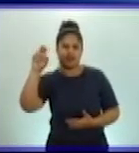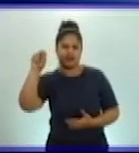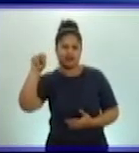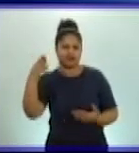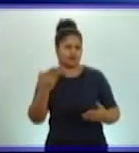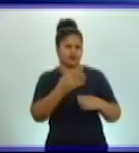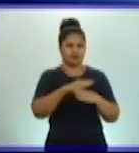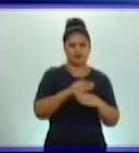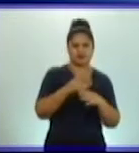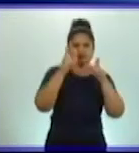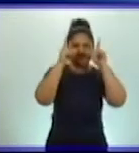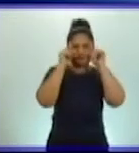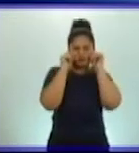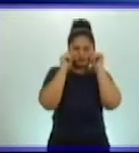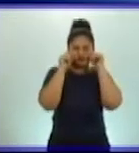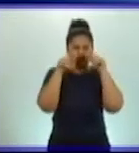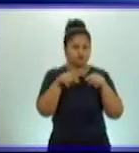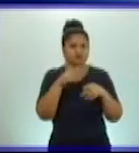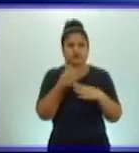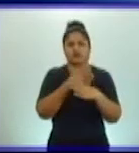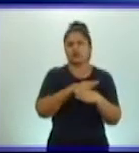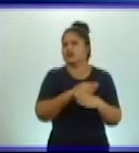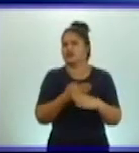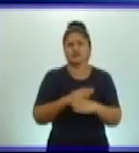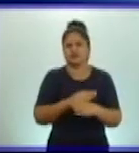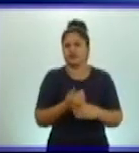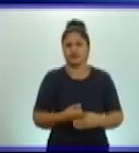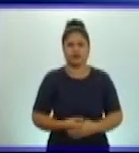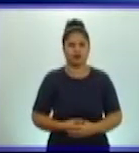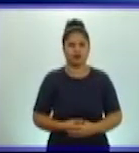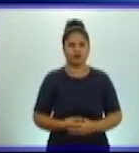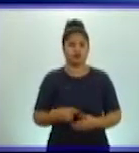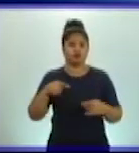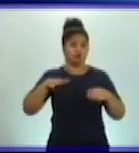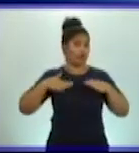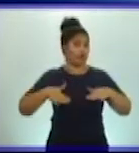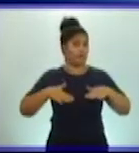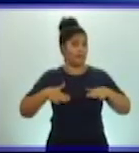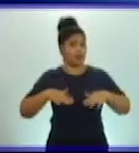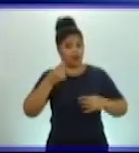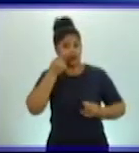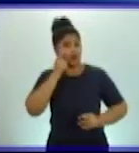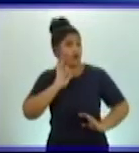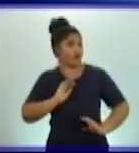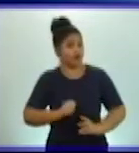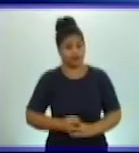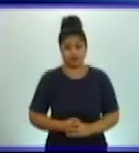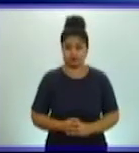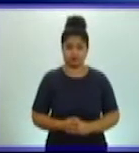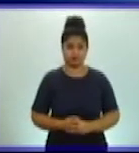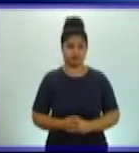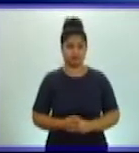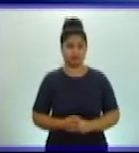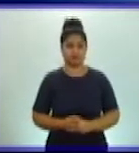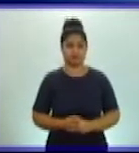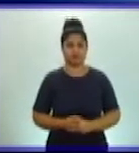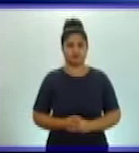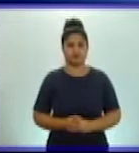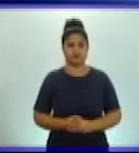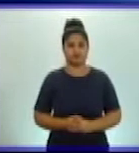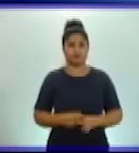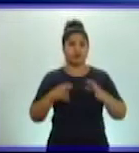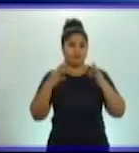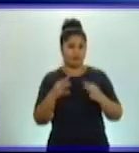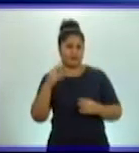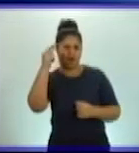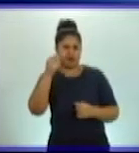resigna, un poco que respira. Y cuando uno reza, se refugia también en esa religión que